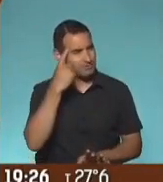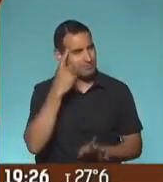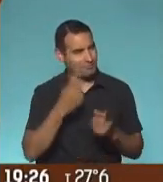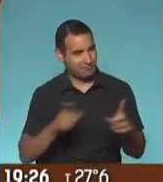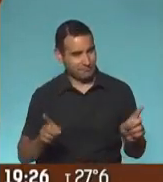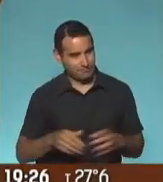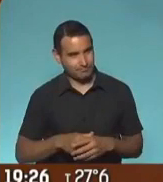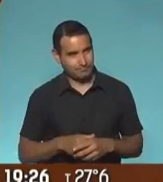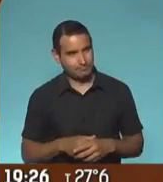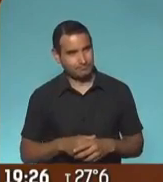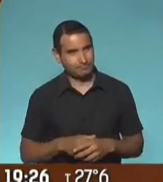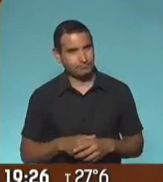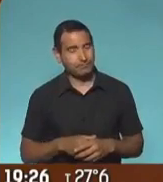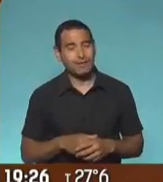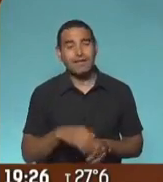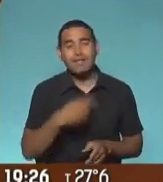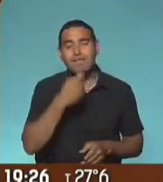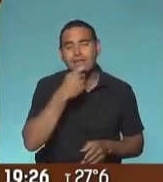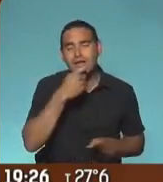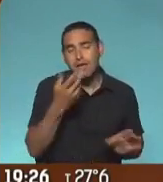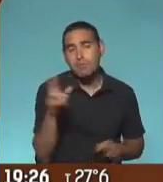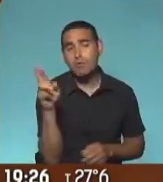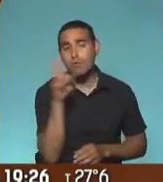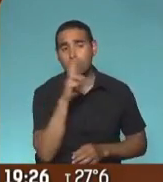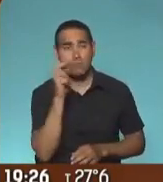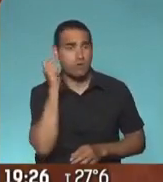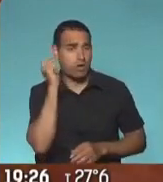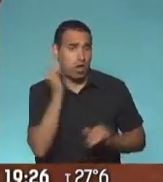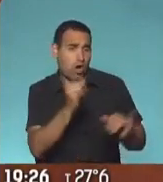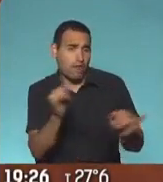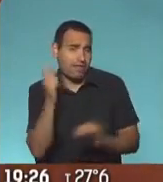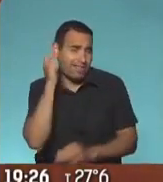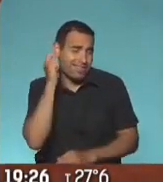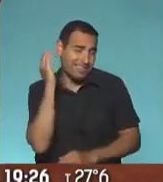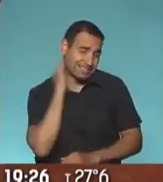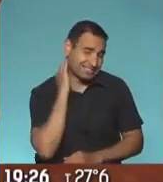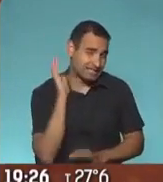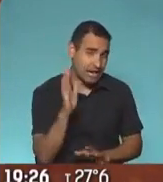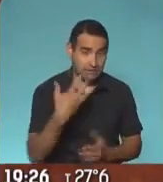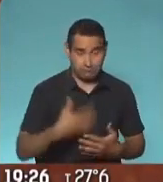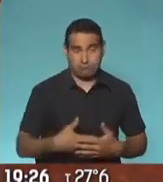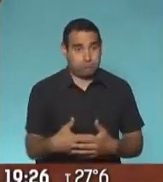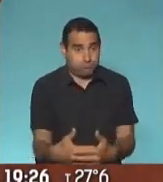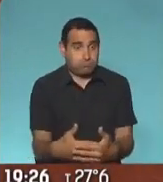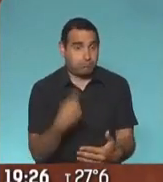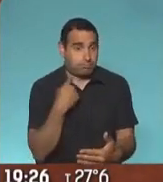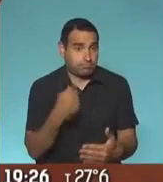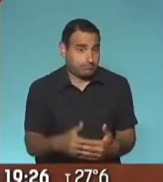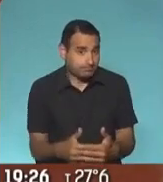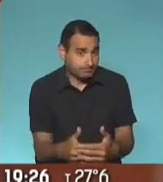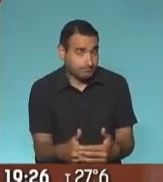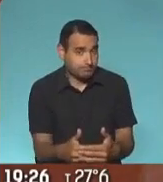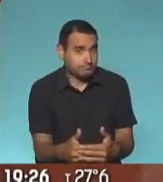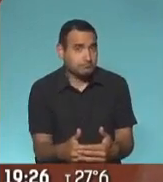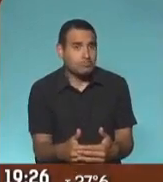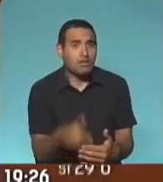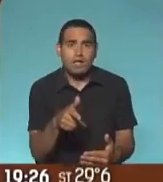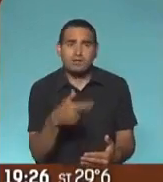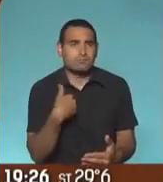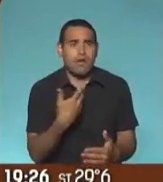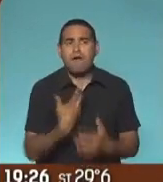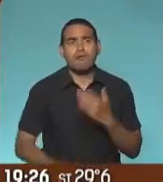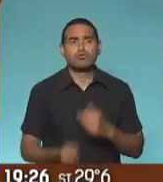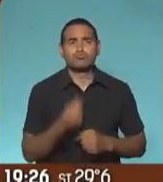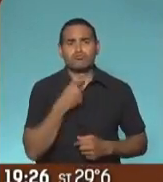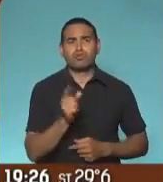forma. ¿Qué pasa si una adolescente de 16 años que queda embarazada no quiere interrumpir